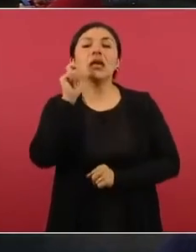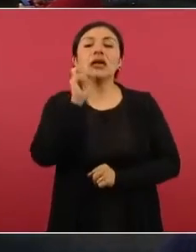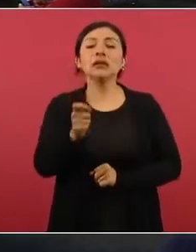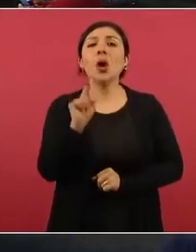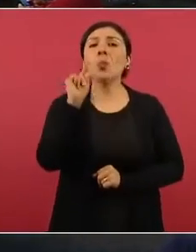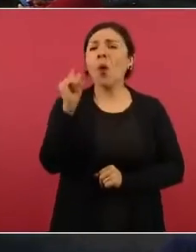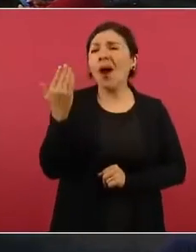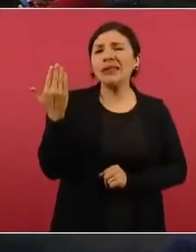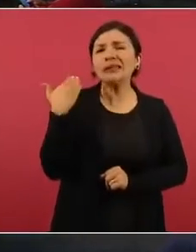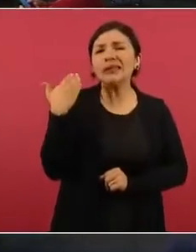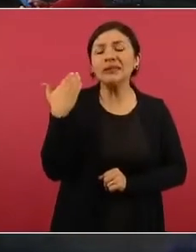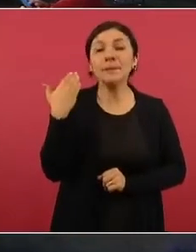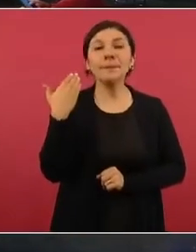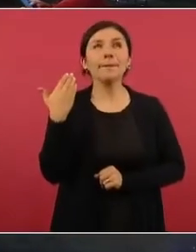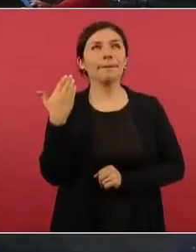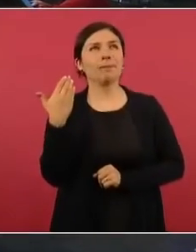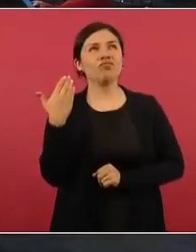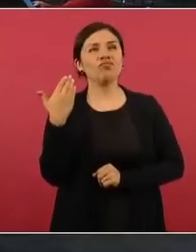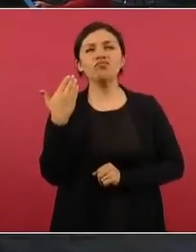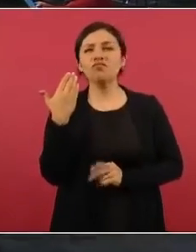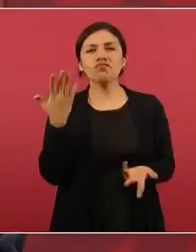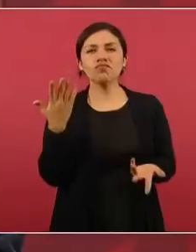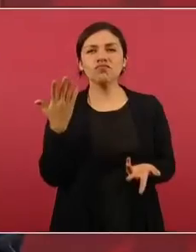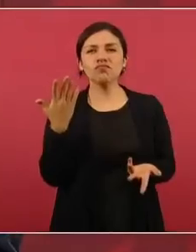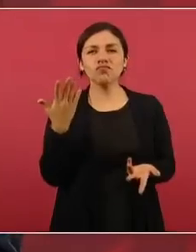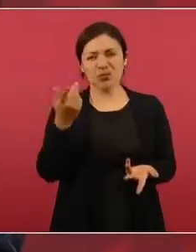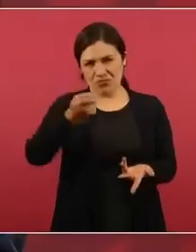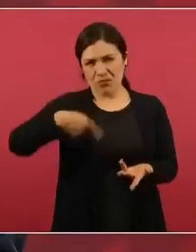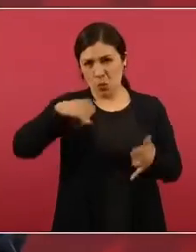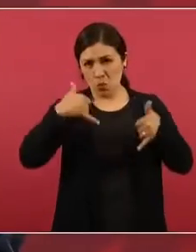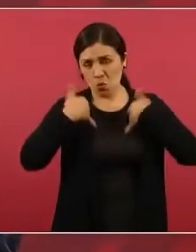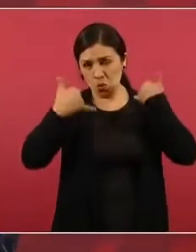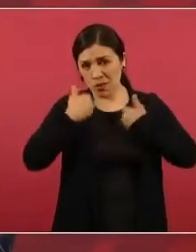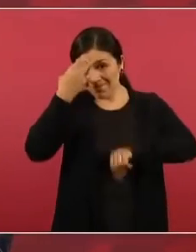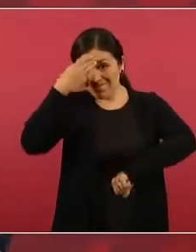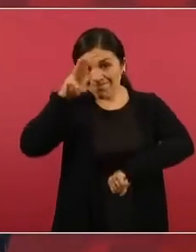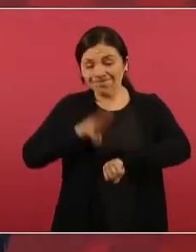hace poco, y eso para los jóvenes,